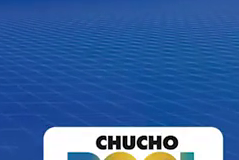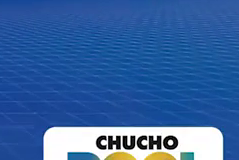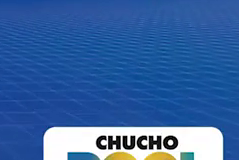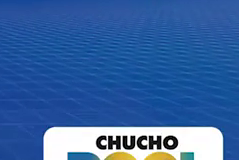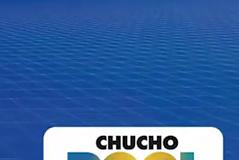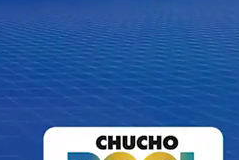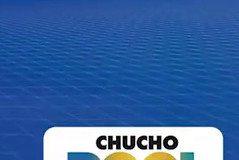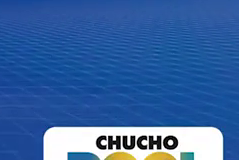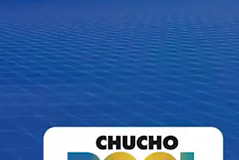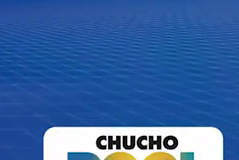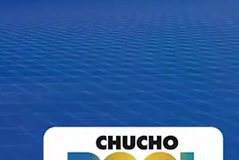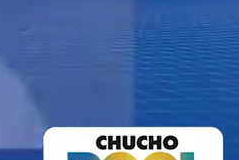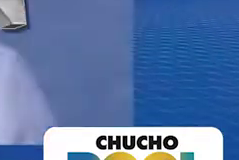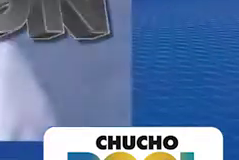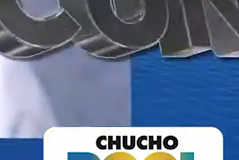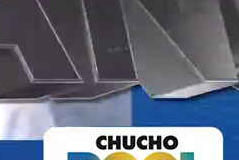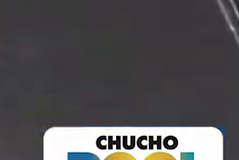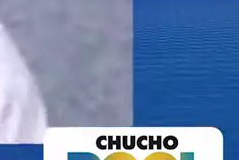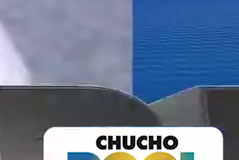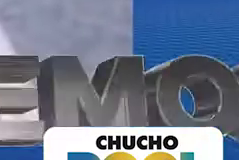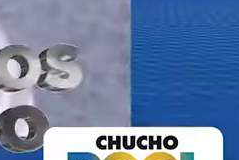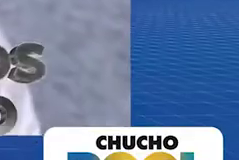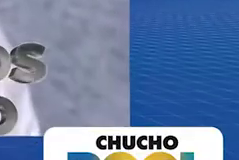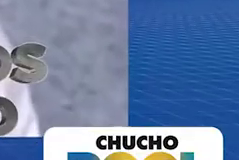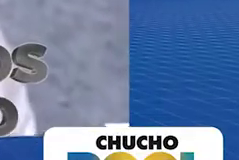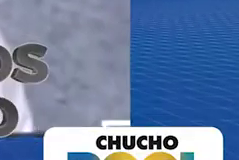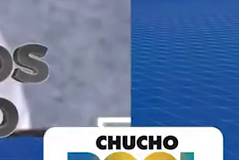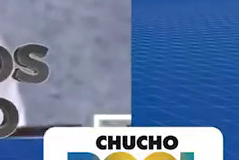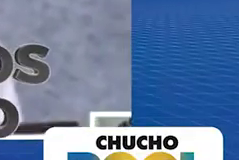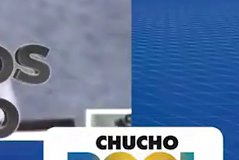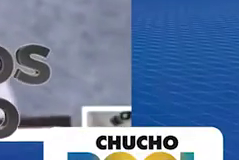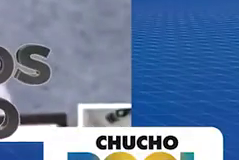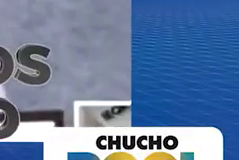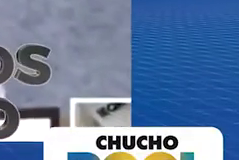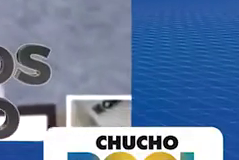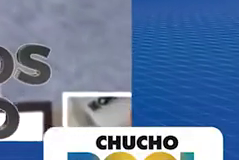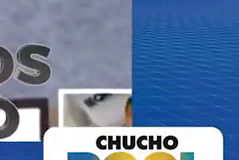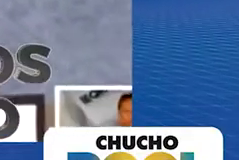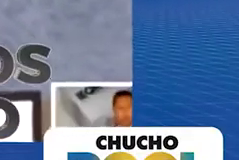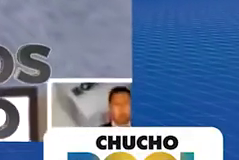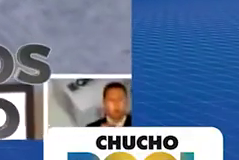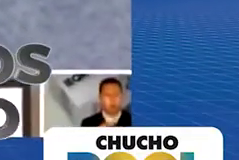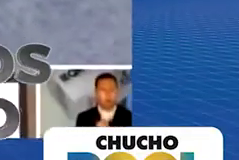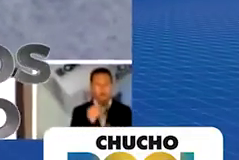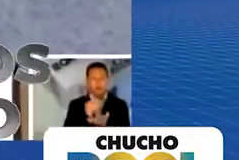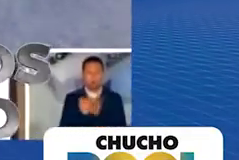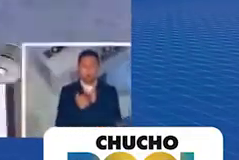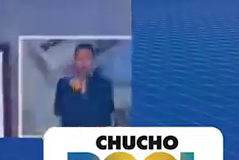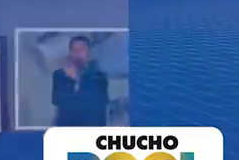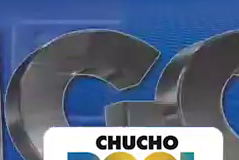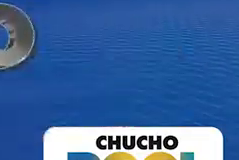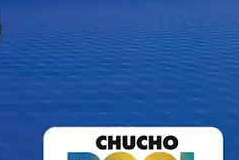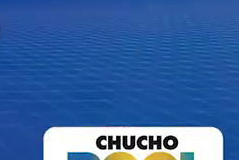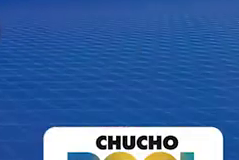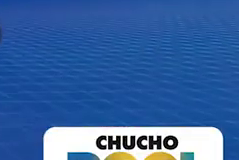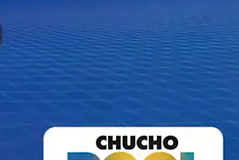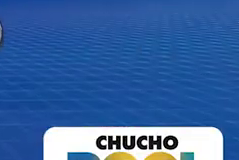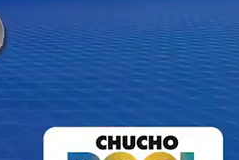para construir un nuevo Cancún. Por lo menos estos 2 años no subiremos el impuesto predial. Compromiso contigo,